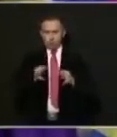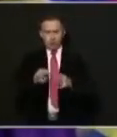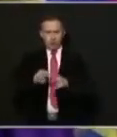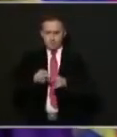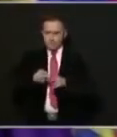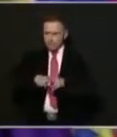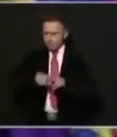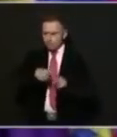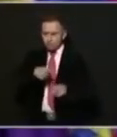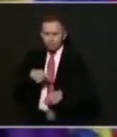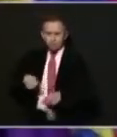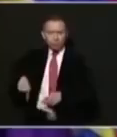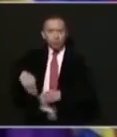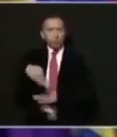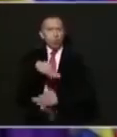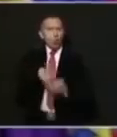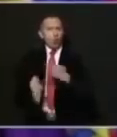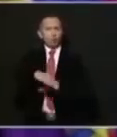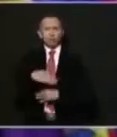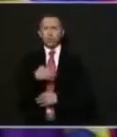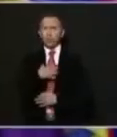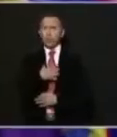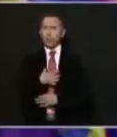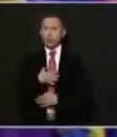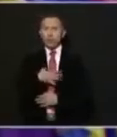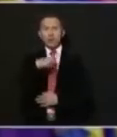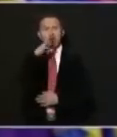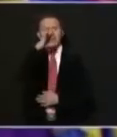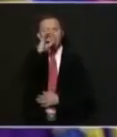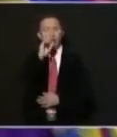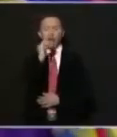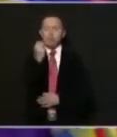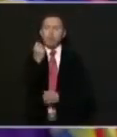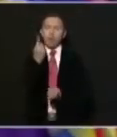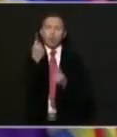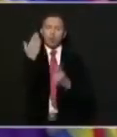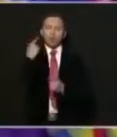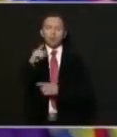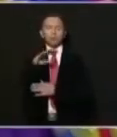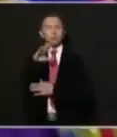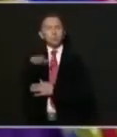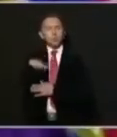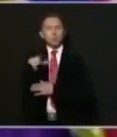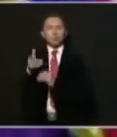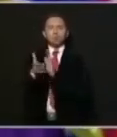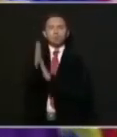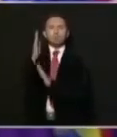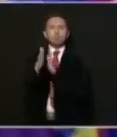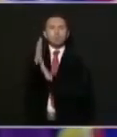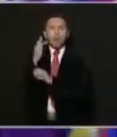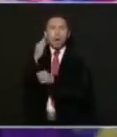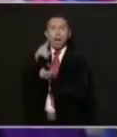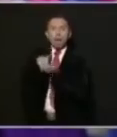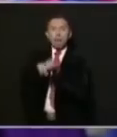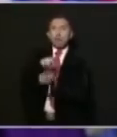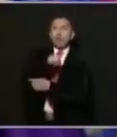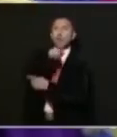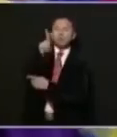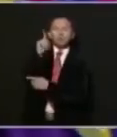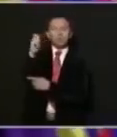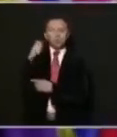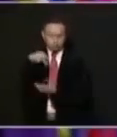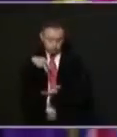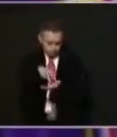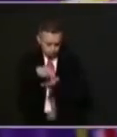están contentos, los que se nos adelantaron seguramente están celebrando